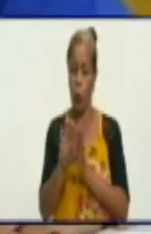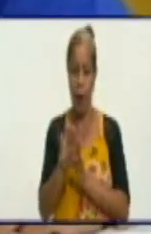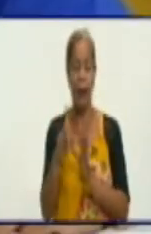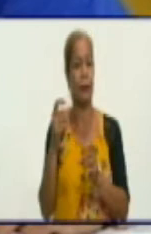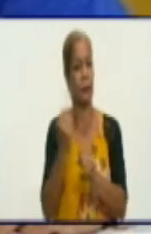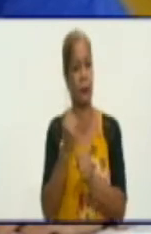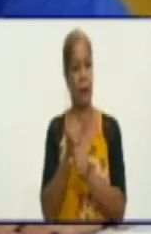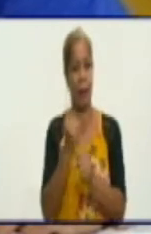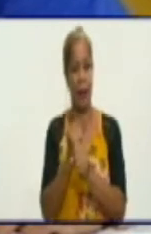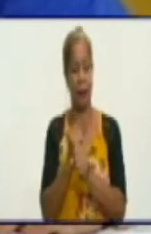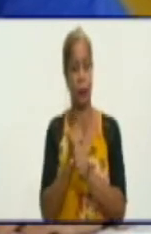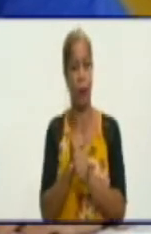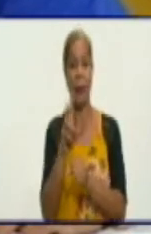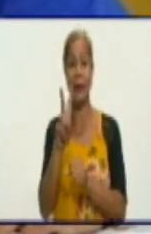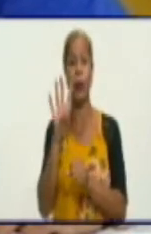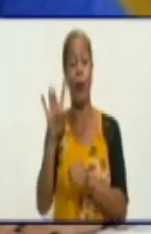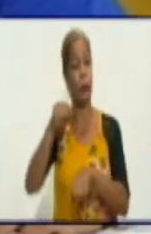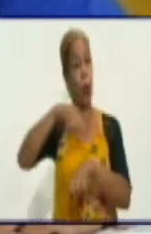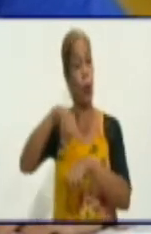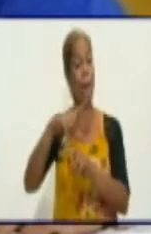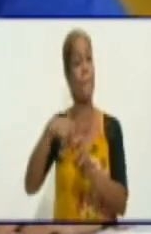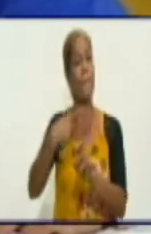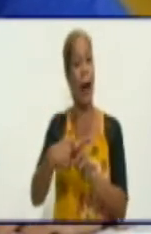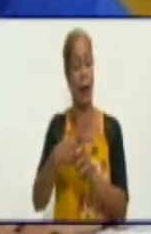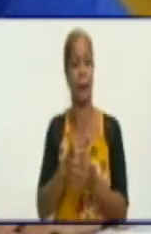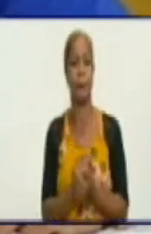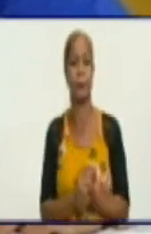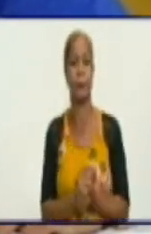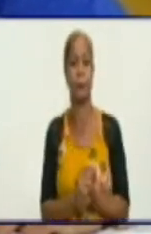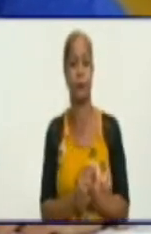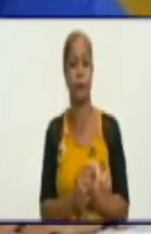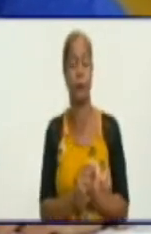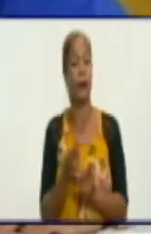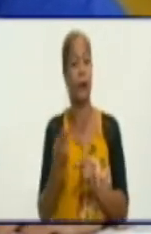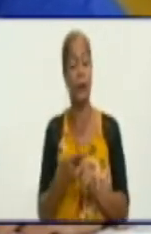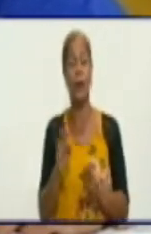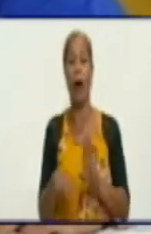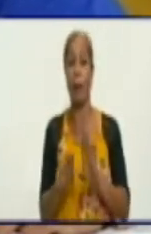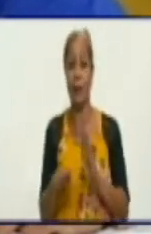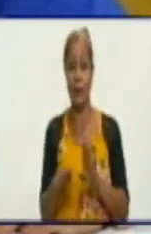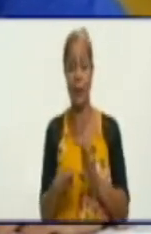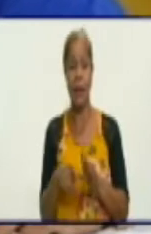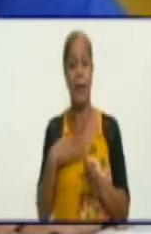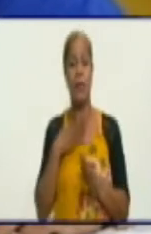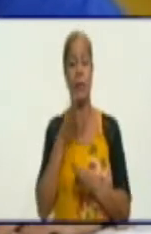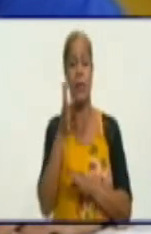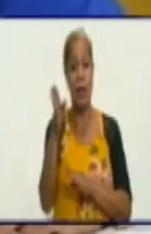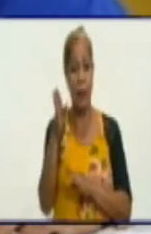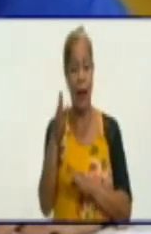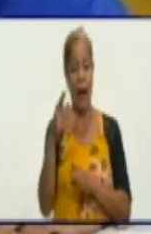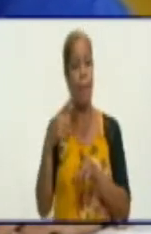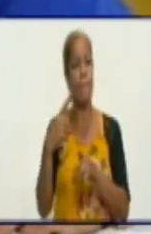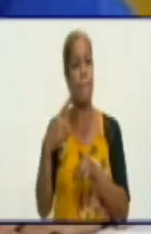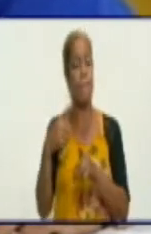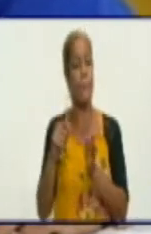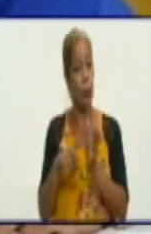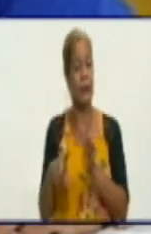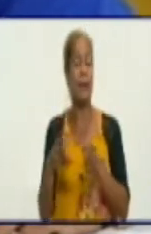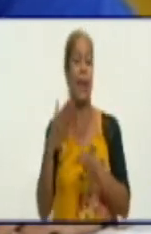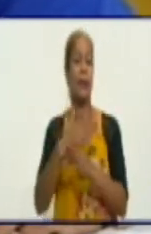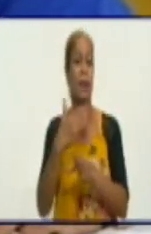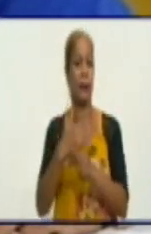así mismo como usted lo dice, llegaban de una provincia y volvían para otra también, tomando un pequeño descanso, como usted